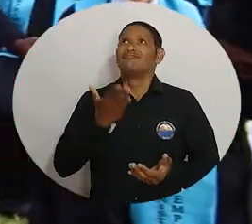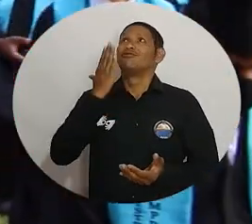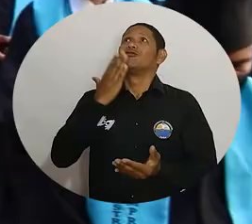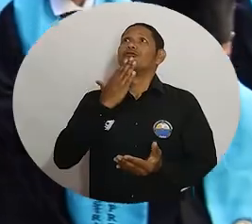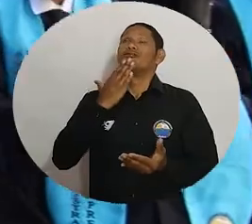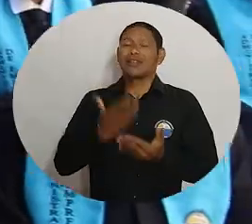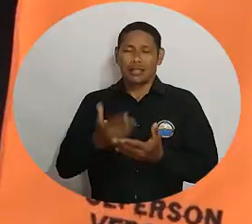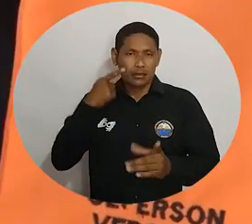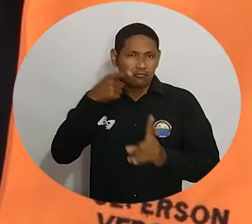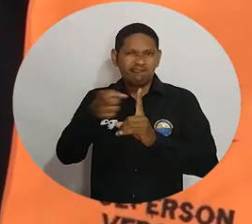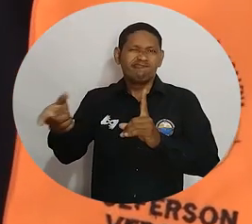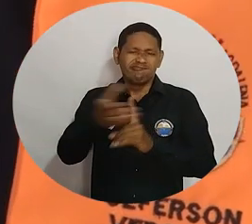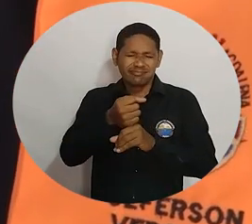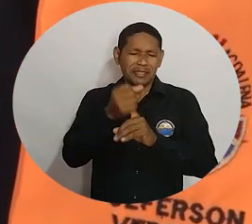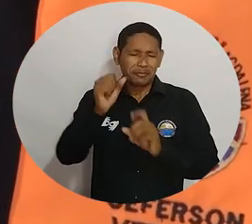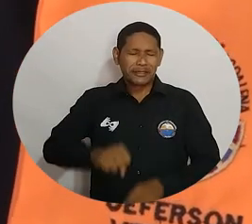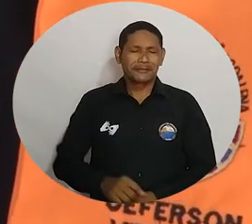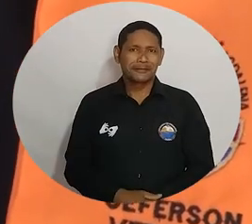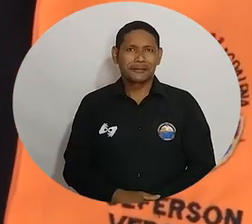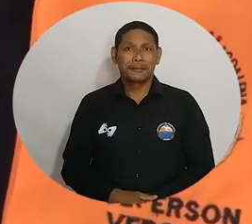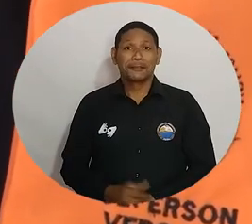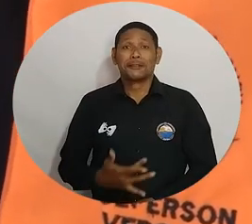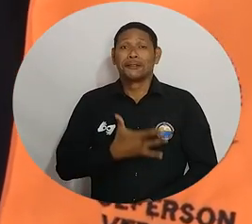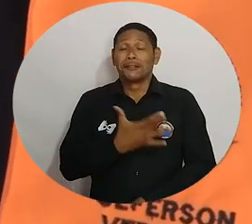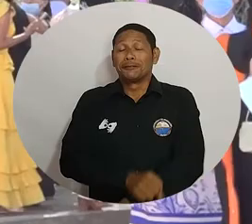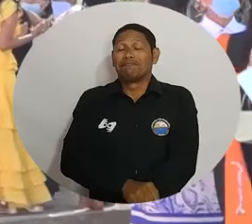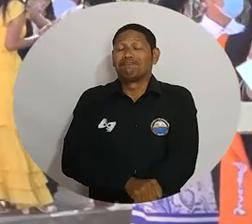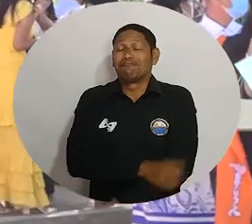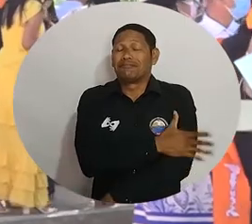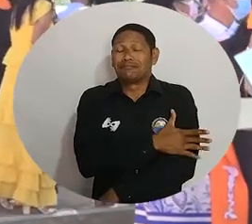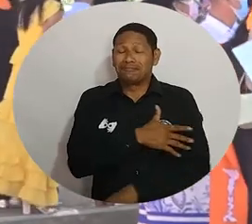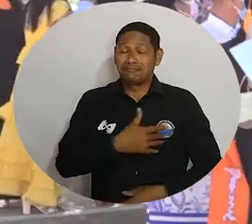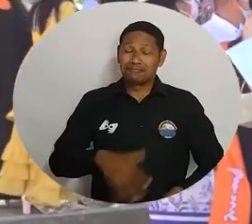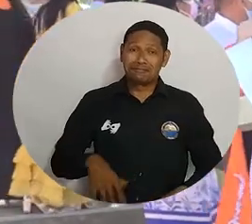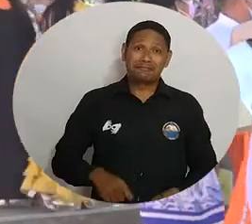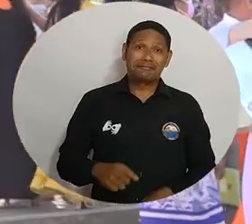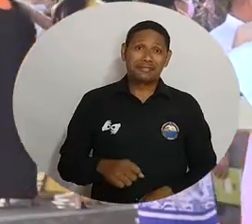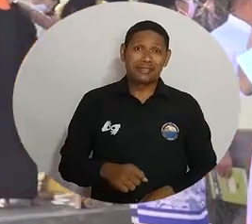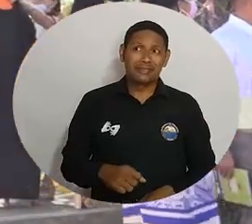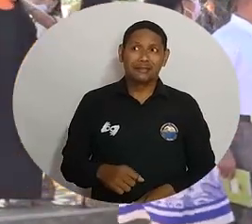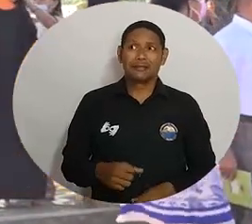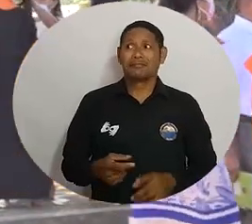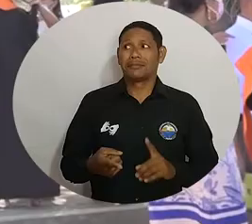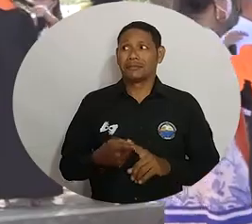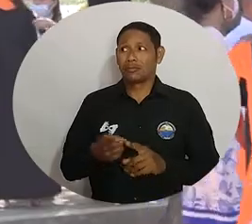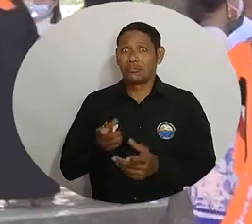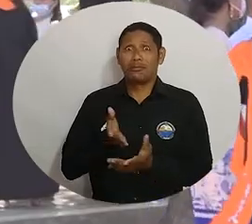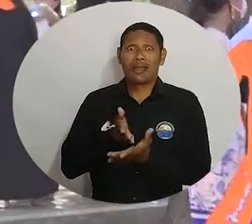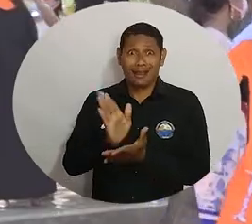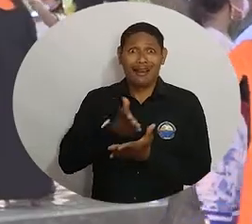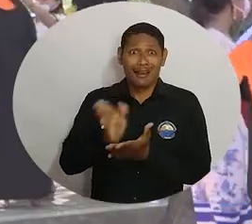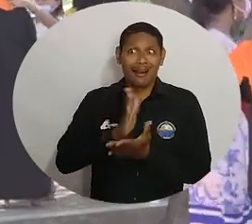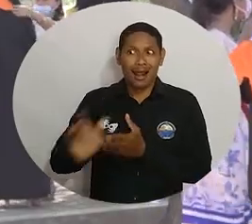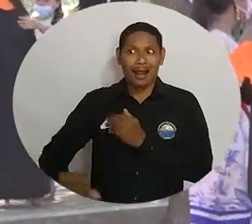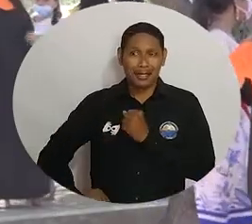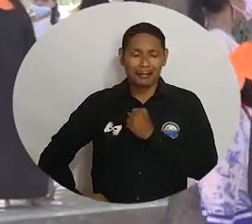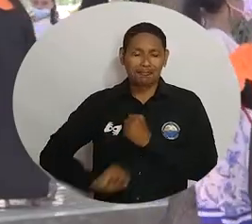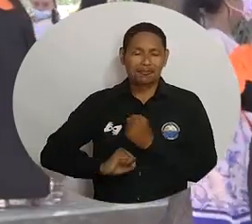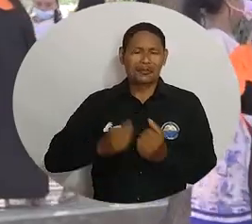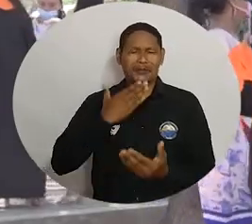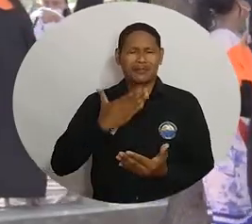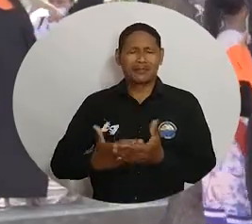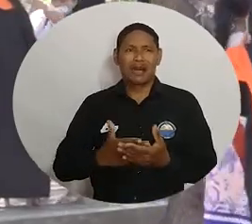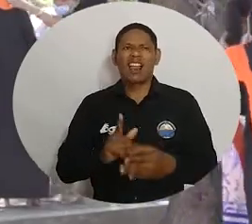momento, y gracias a Dios, logré mi objetivo. Estoy muy emocionado y esto prácticamente se lo debo a mi programa,